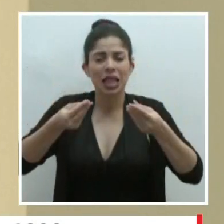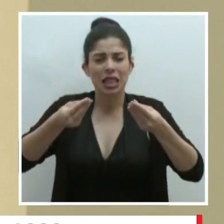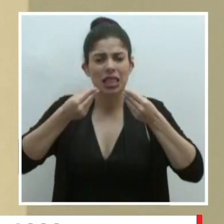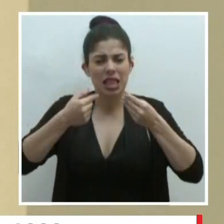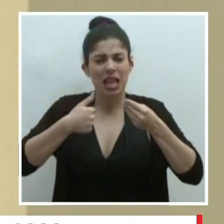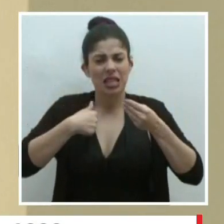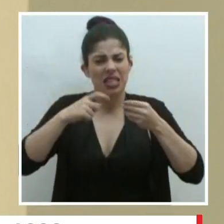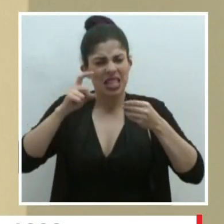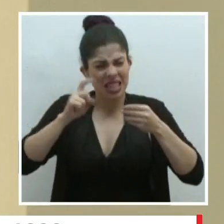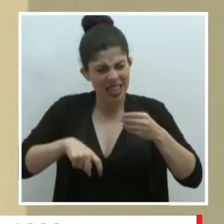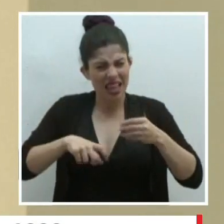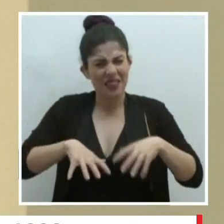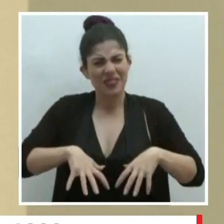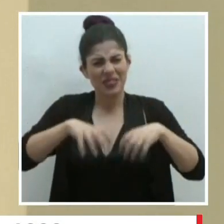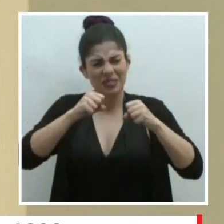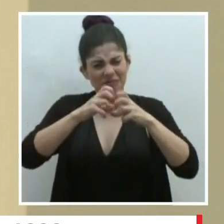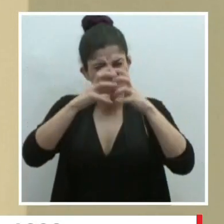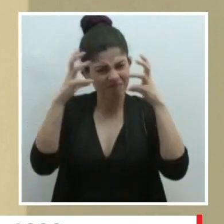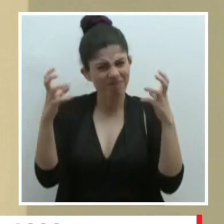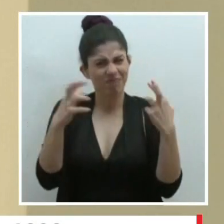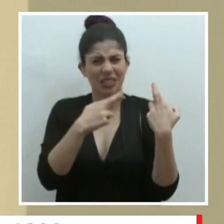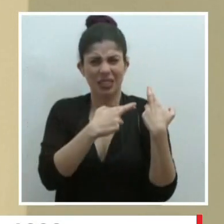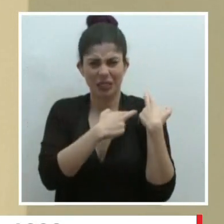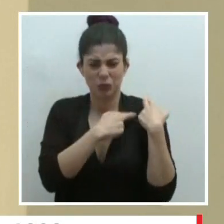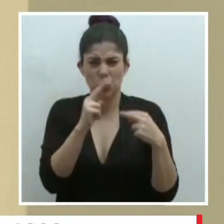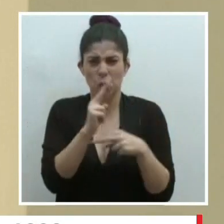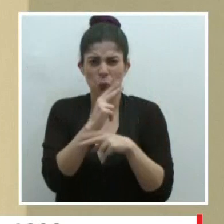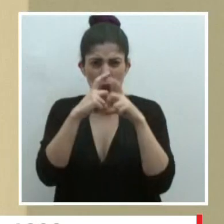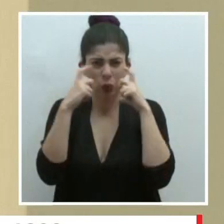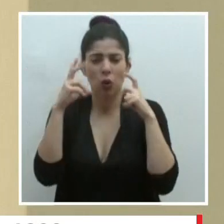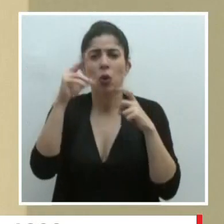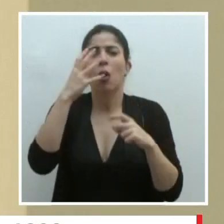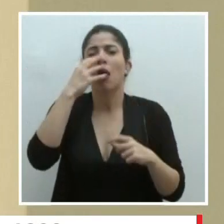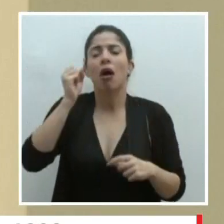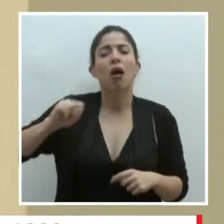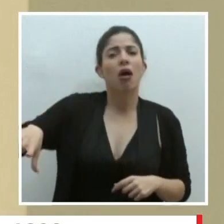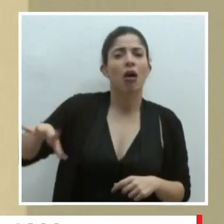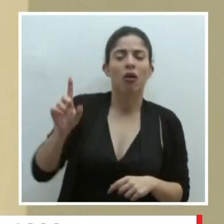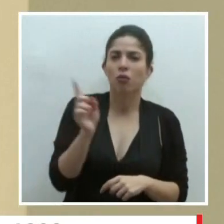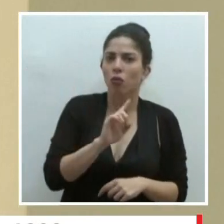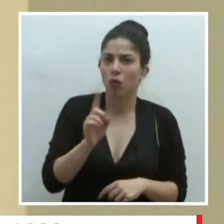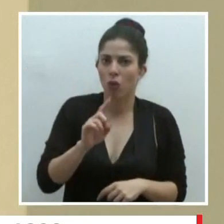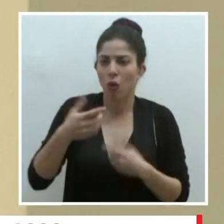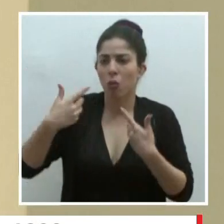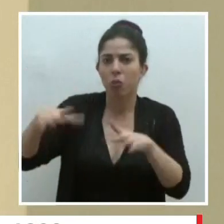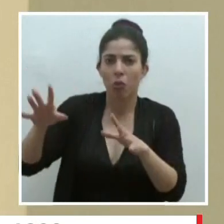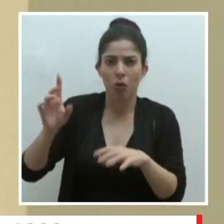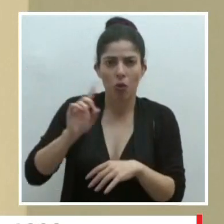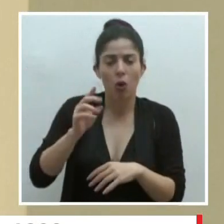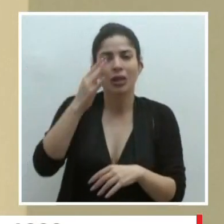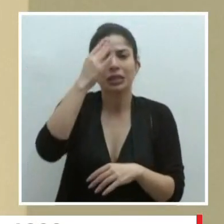de responsabilidad, el hecho de no dejarla botada por ahí, de saber colocársela, lavarse las